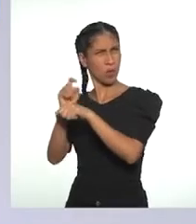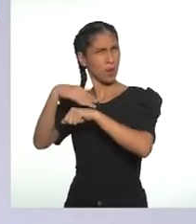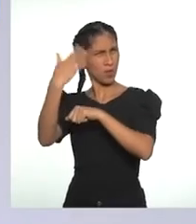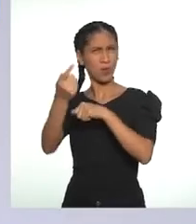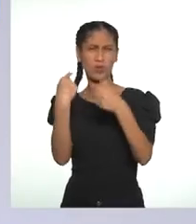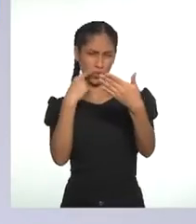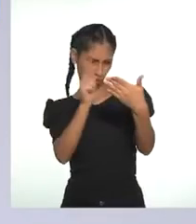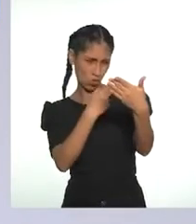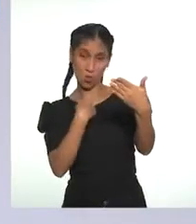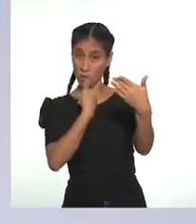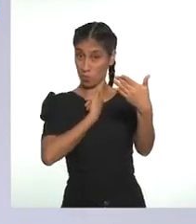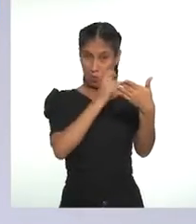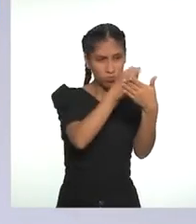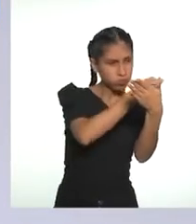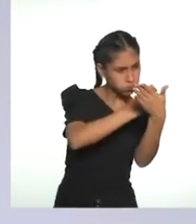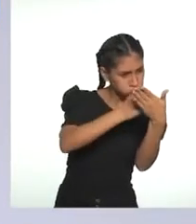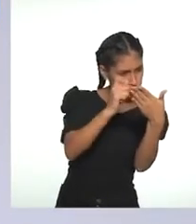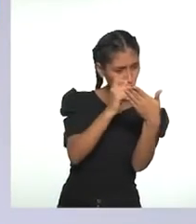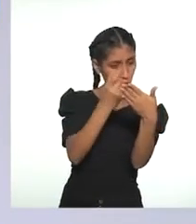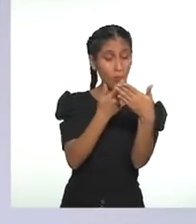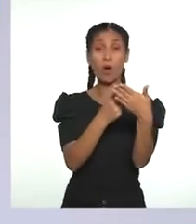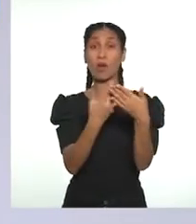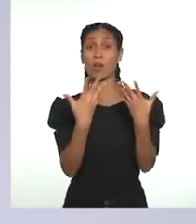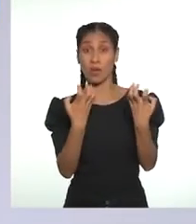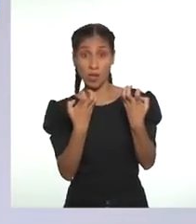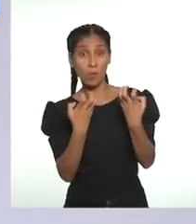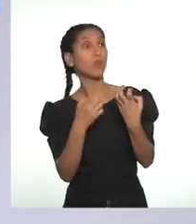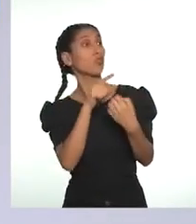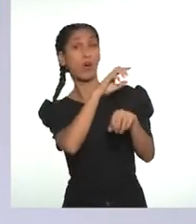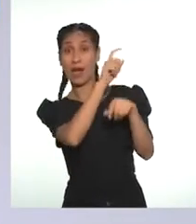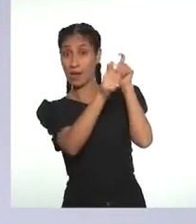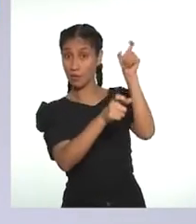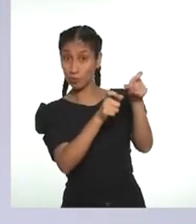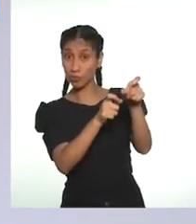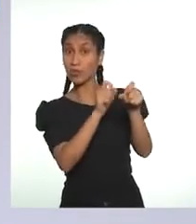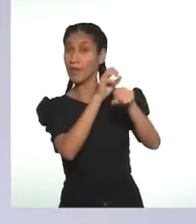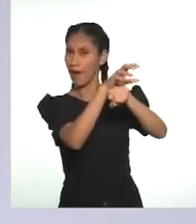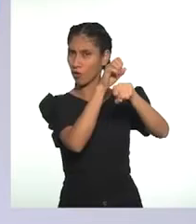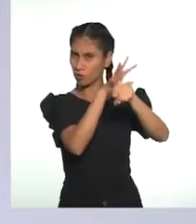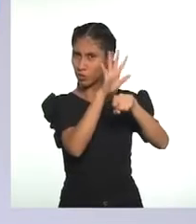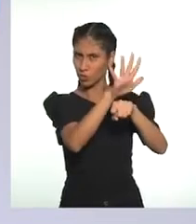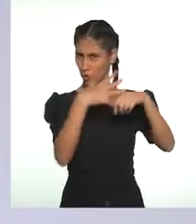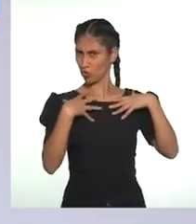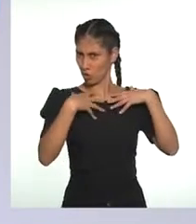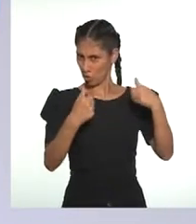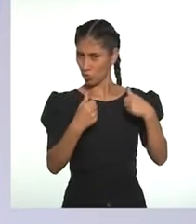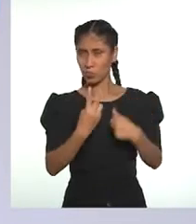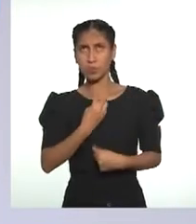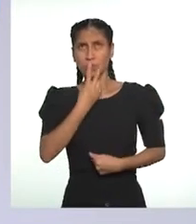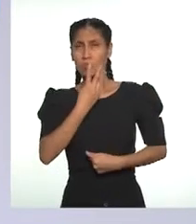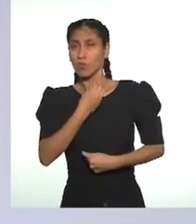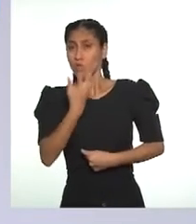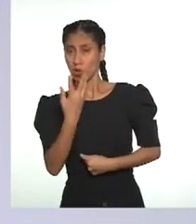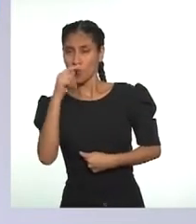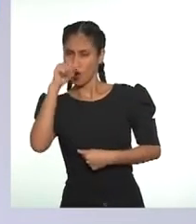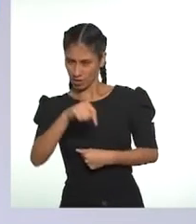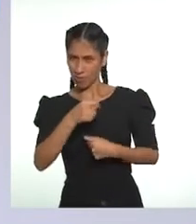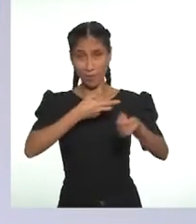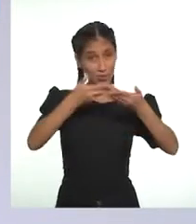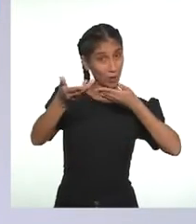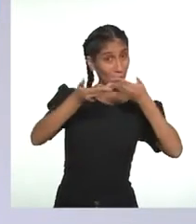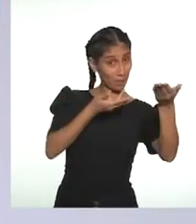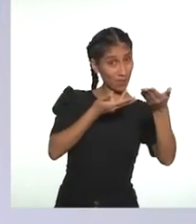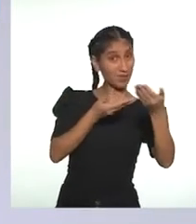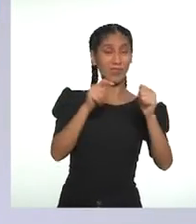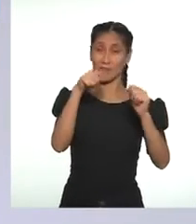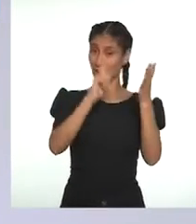instructivos para poder crear un contenido que brinde recomendaciones sobre la salud respiratoria y así podamos compartir todo lo que hemos aprendido durante